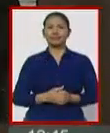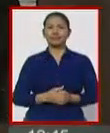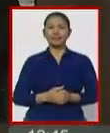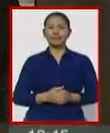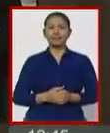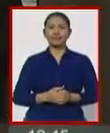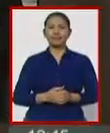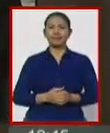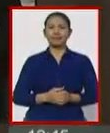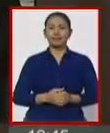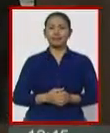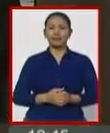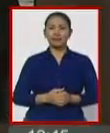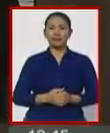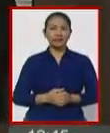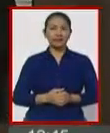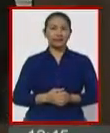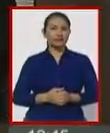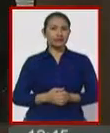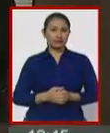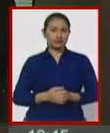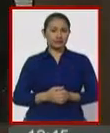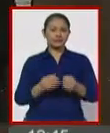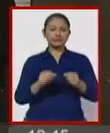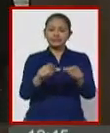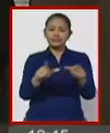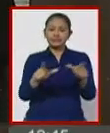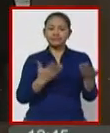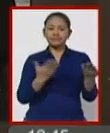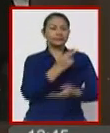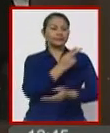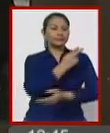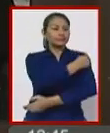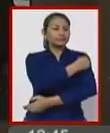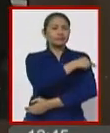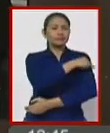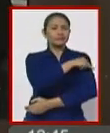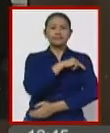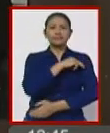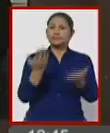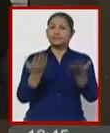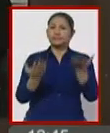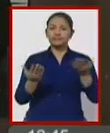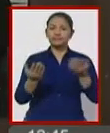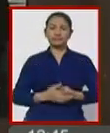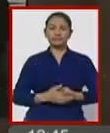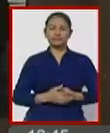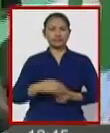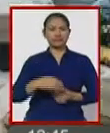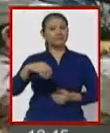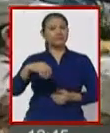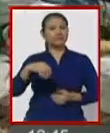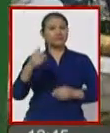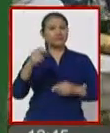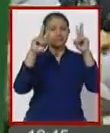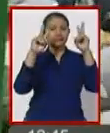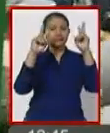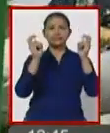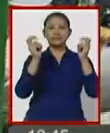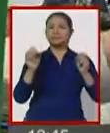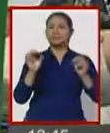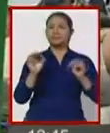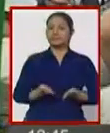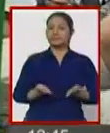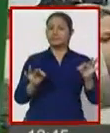una especie de posta sanitaria y que también otro de los temas que se trató fue